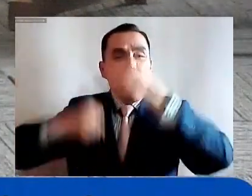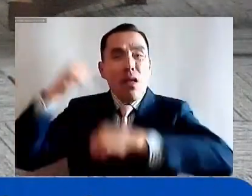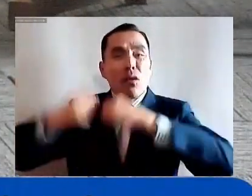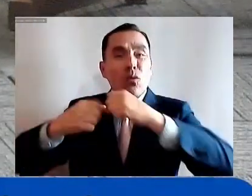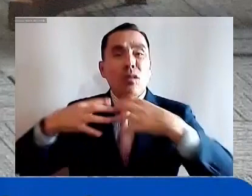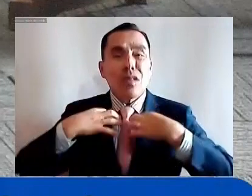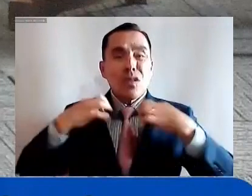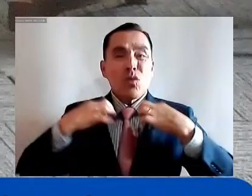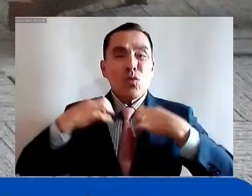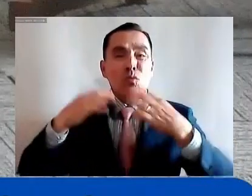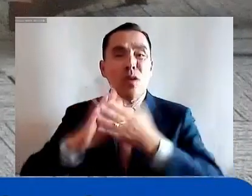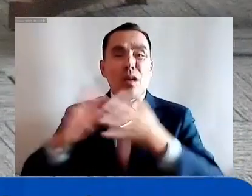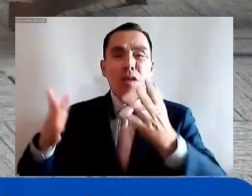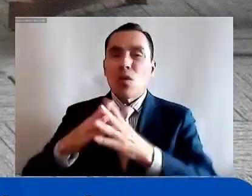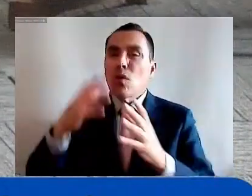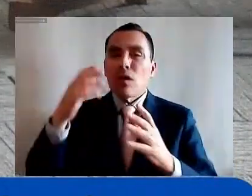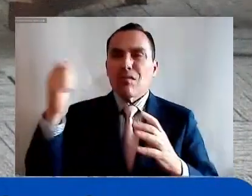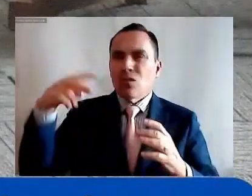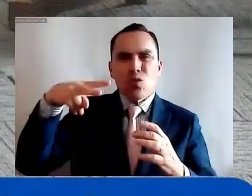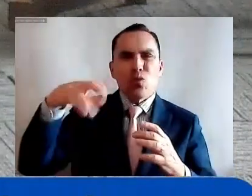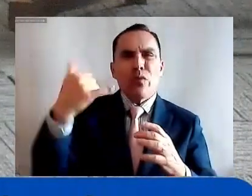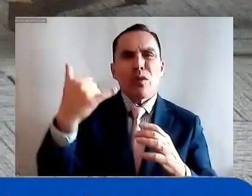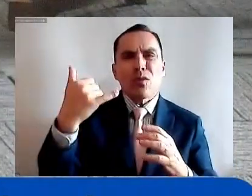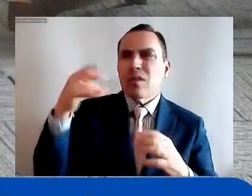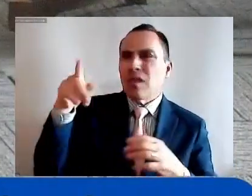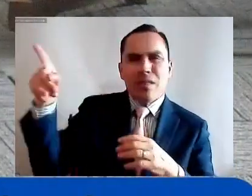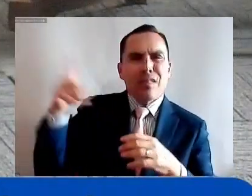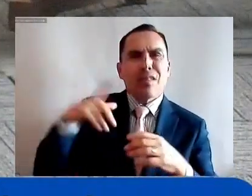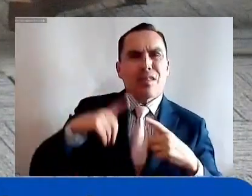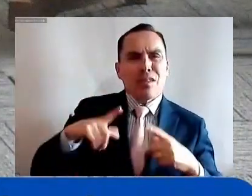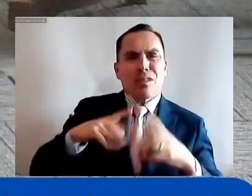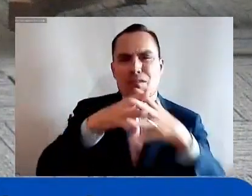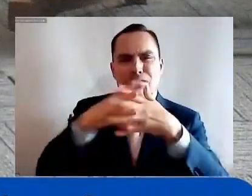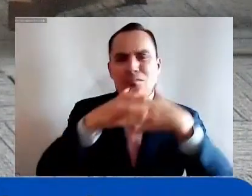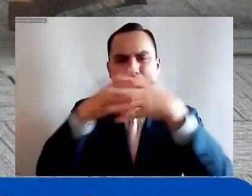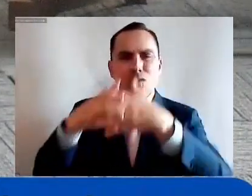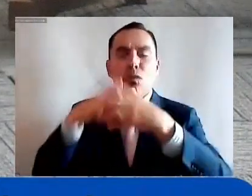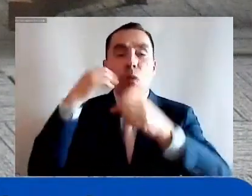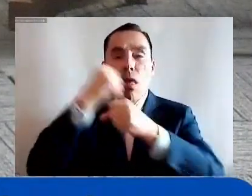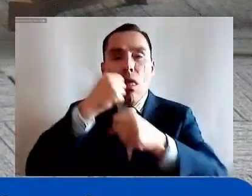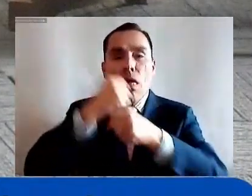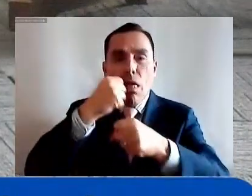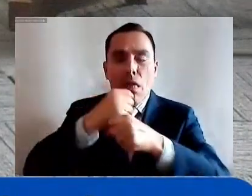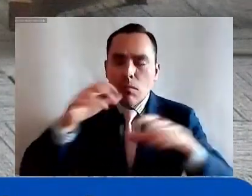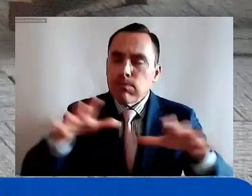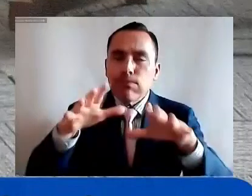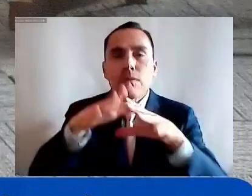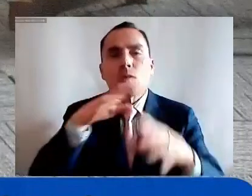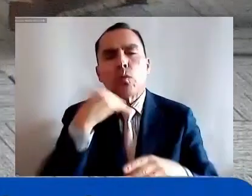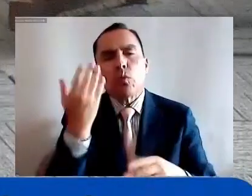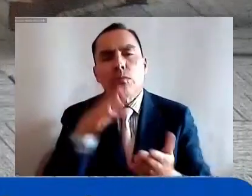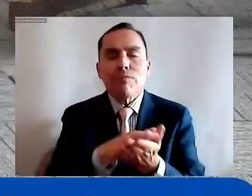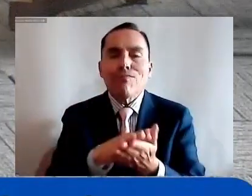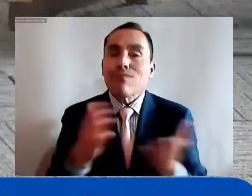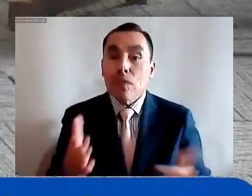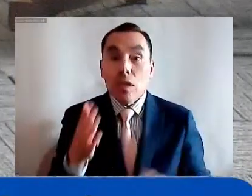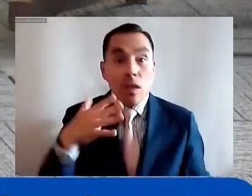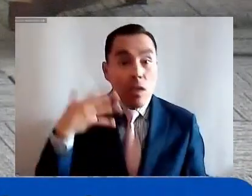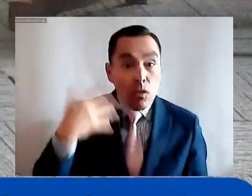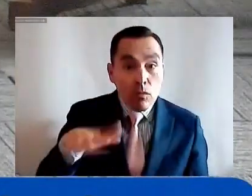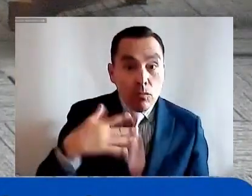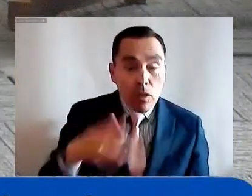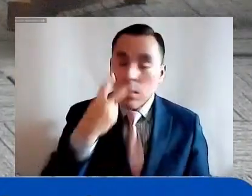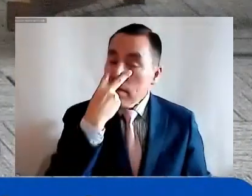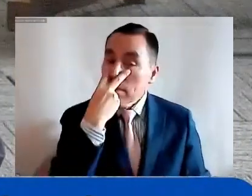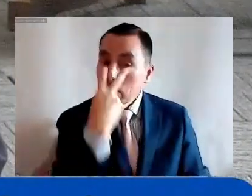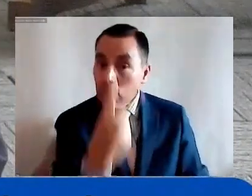luchando por mejoras en sus condiciones laborales. Sin embargo, la importancia de visibilizar